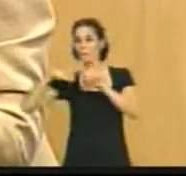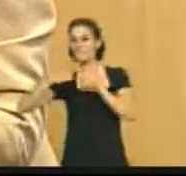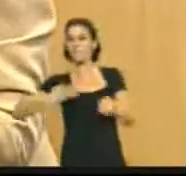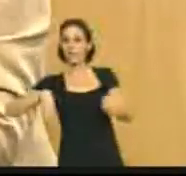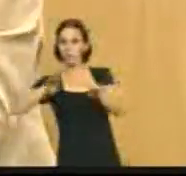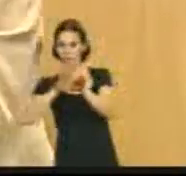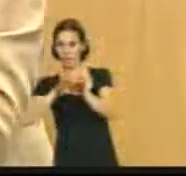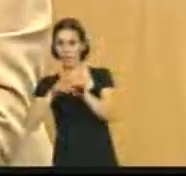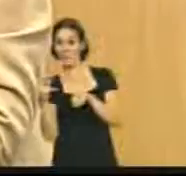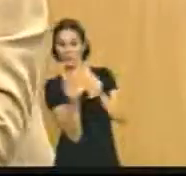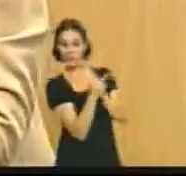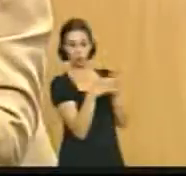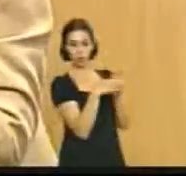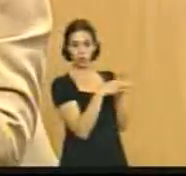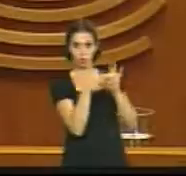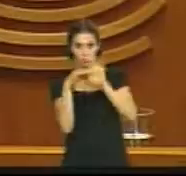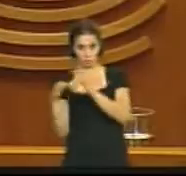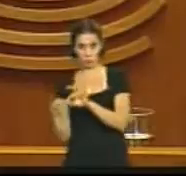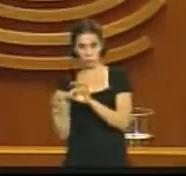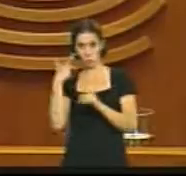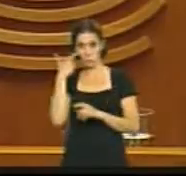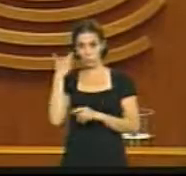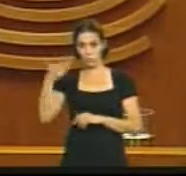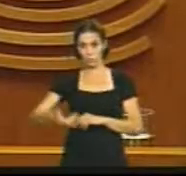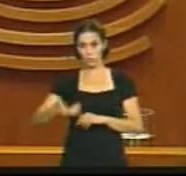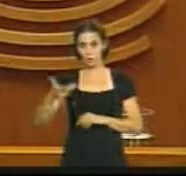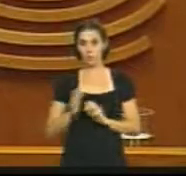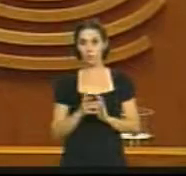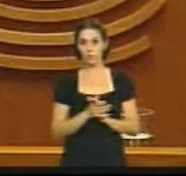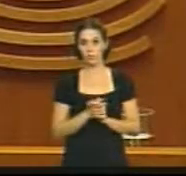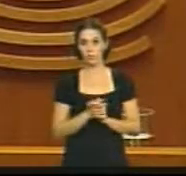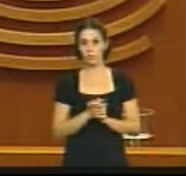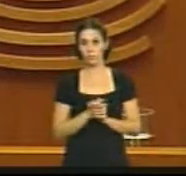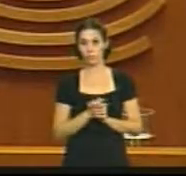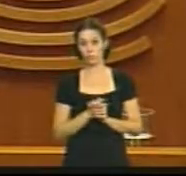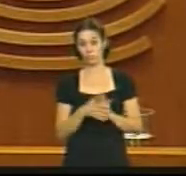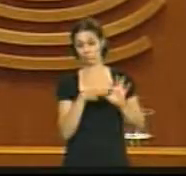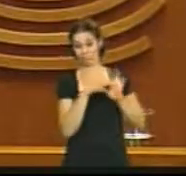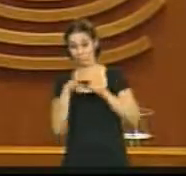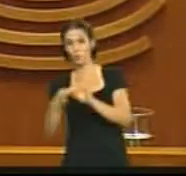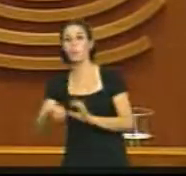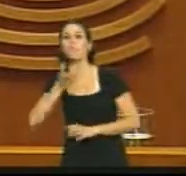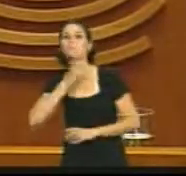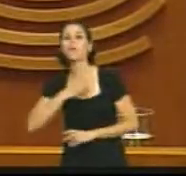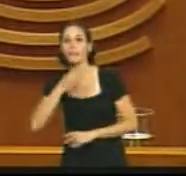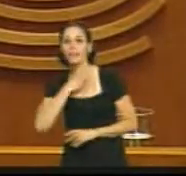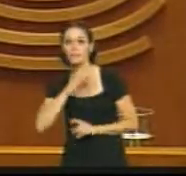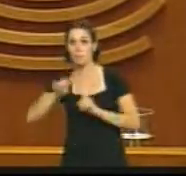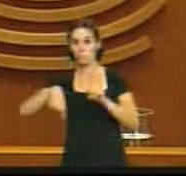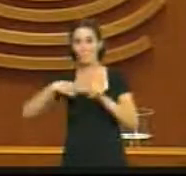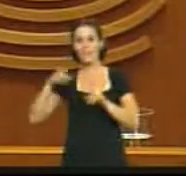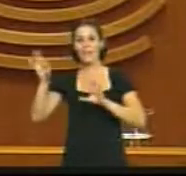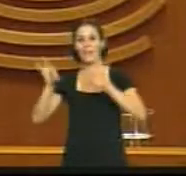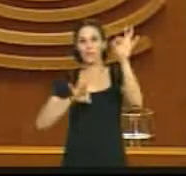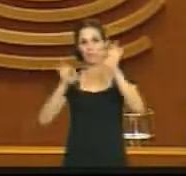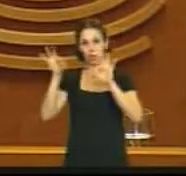Y ambas cosas tienen mucho que ver con la escuela rural. Y ambas cosas tienen mucho que ver con las becas. Y ambas cosas tienen mucho que ver con los